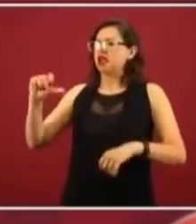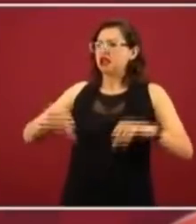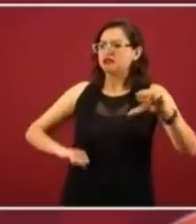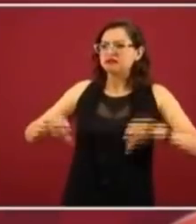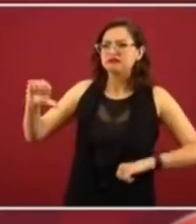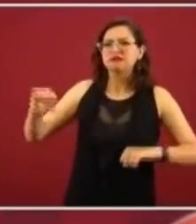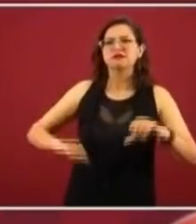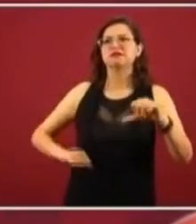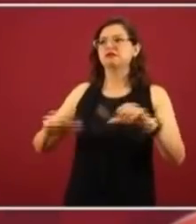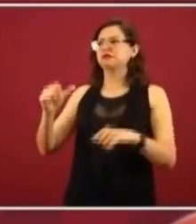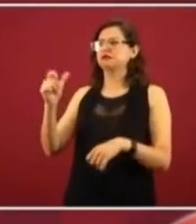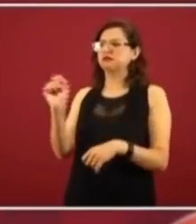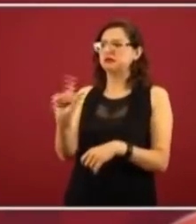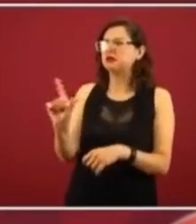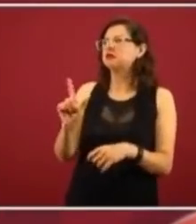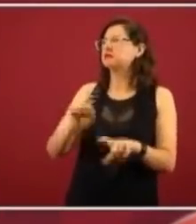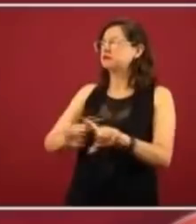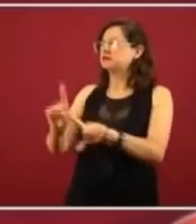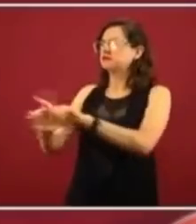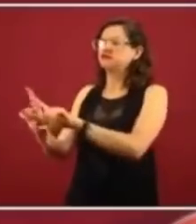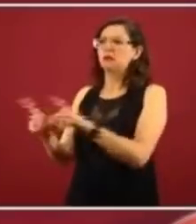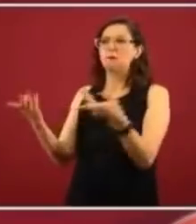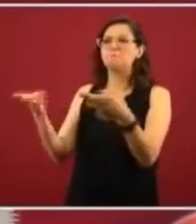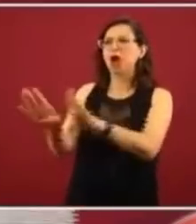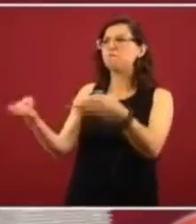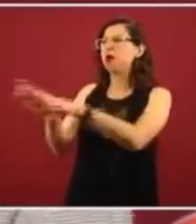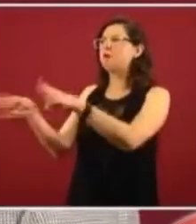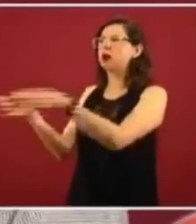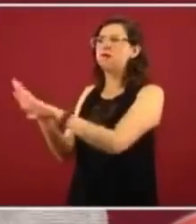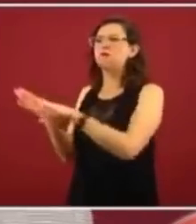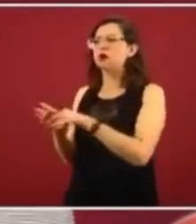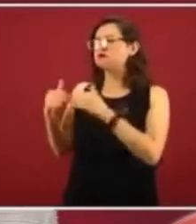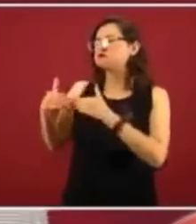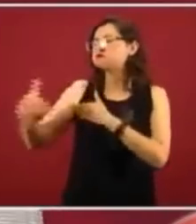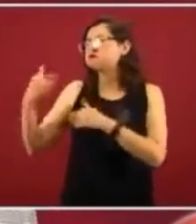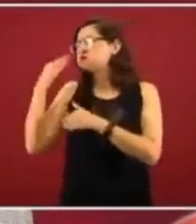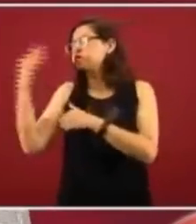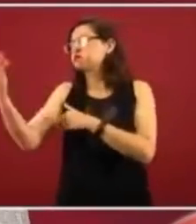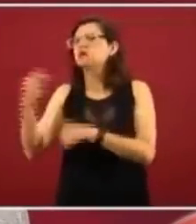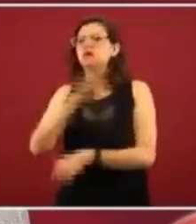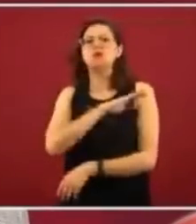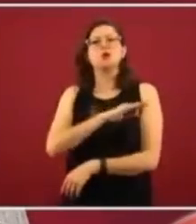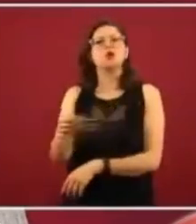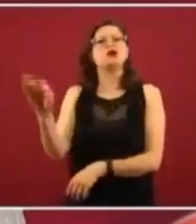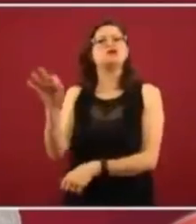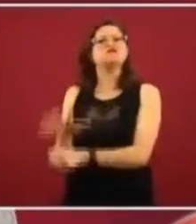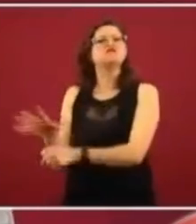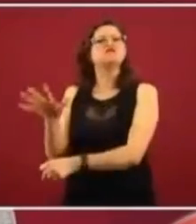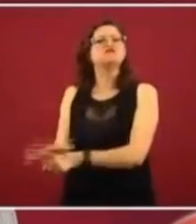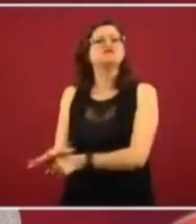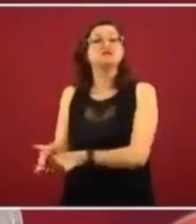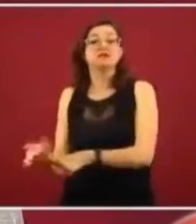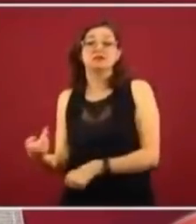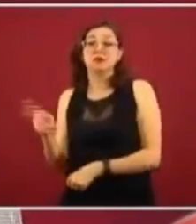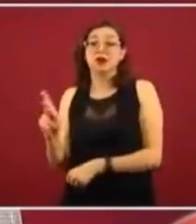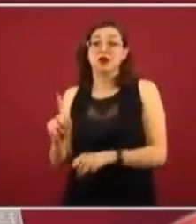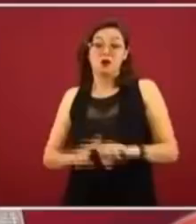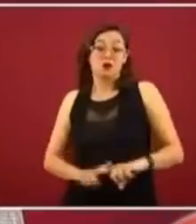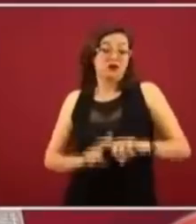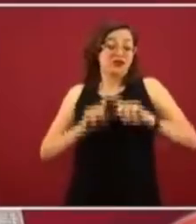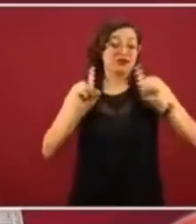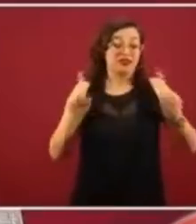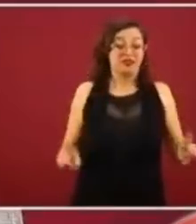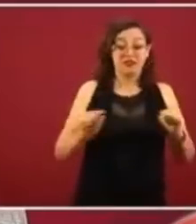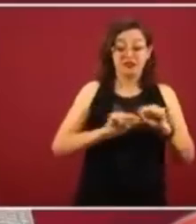profesionales independientes, etcétera. En una sociedad tan desigual como la de México, a pesar de que es la economía